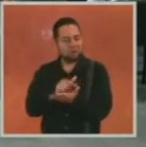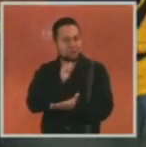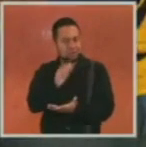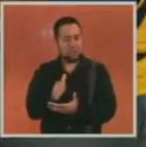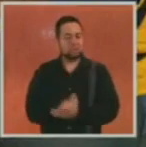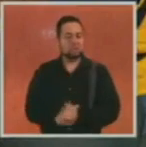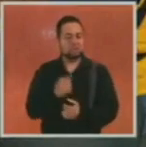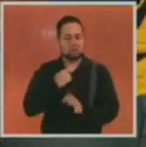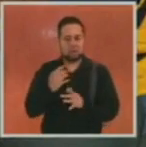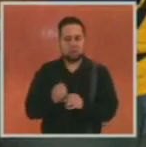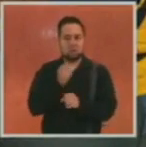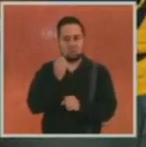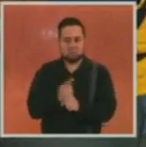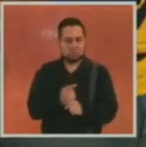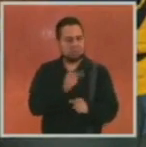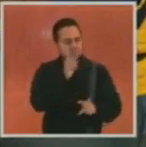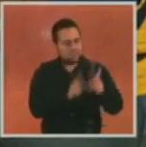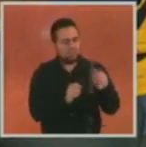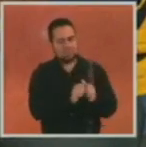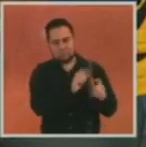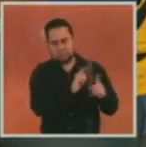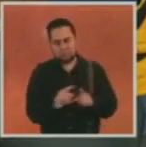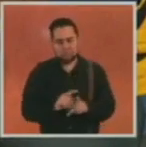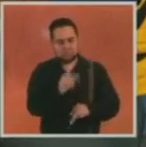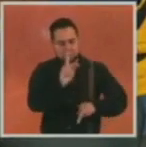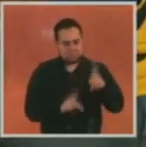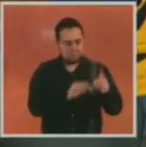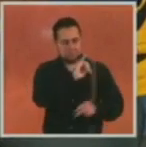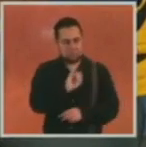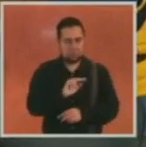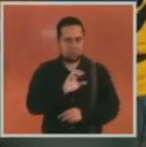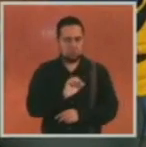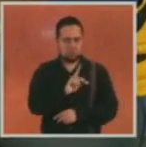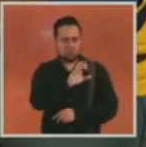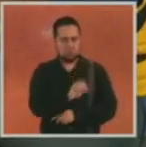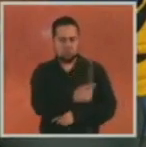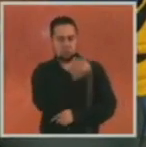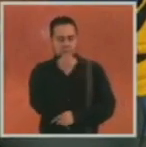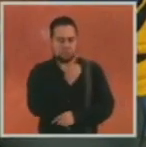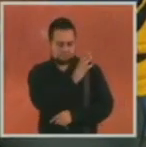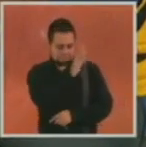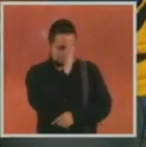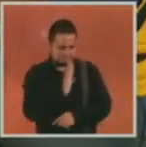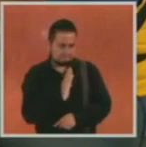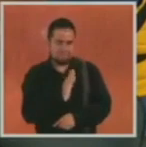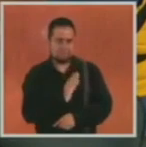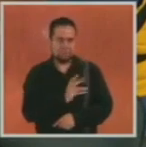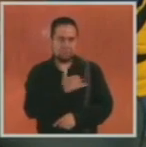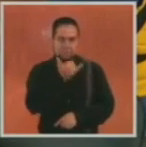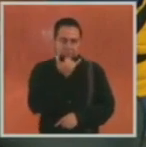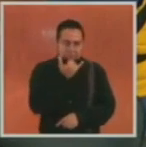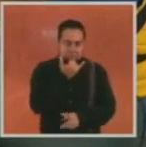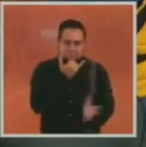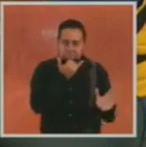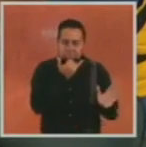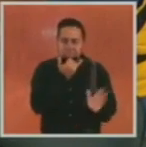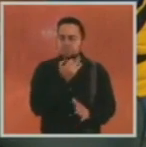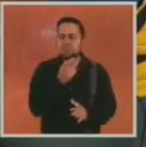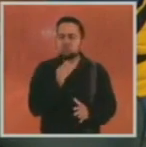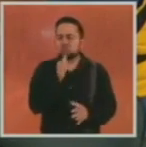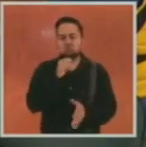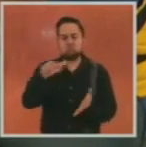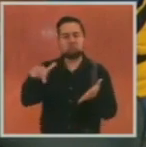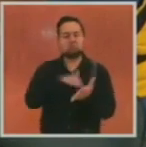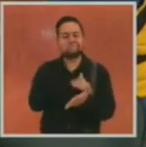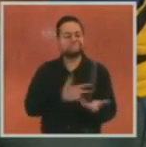he tenido la oportunidad de platicar con algunos presidentes de la jocopo y que me han dicho muy directamente los intereses porque no las han aprobado